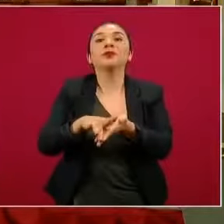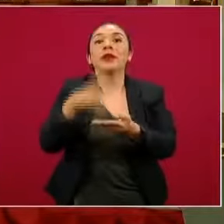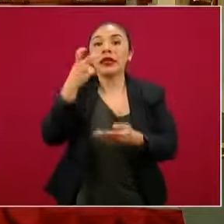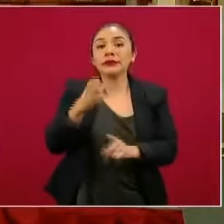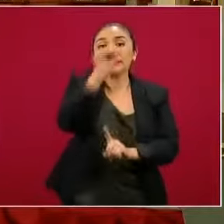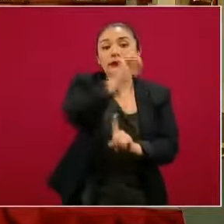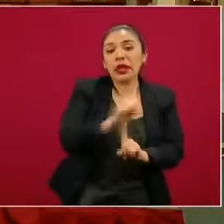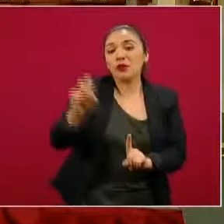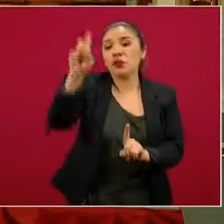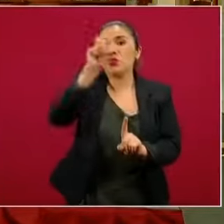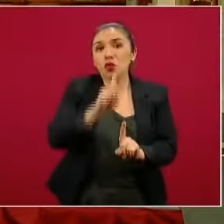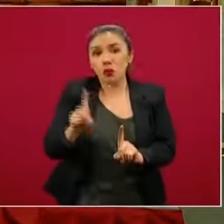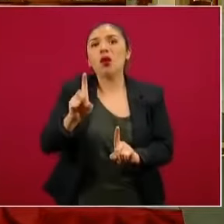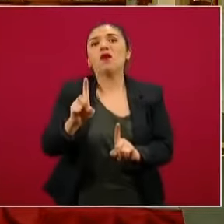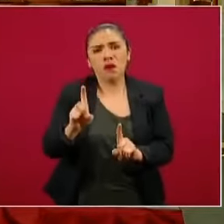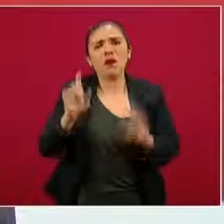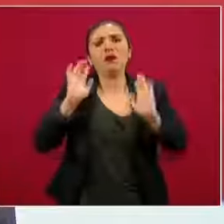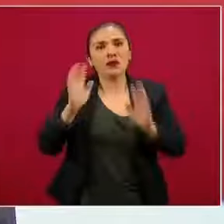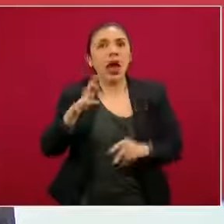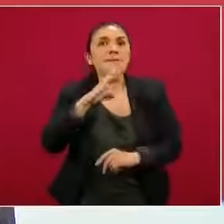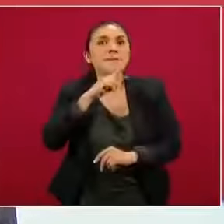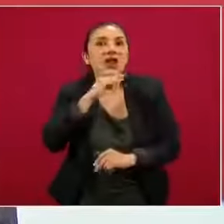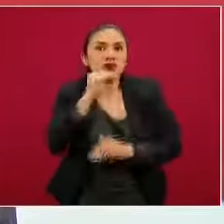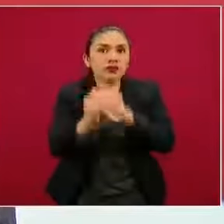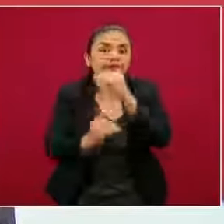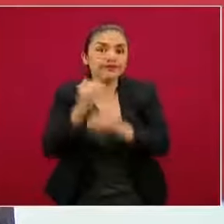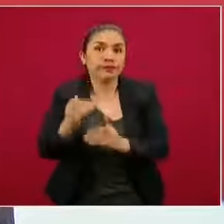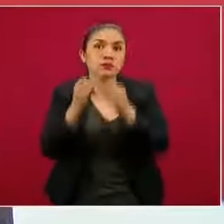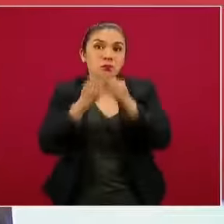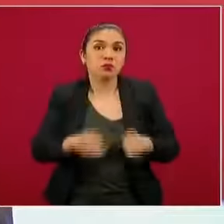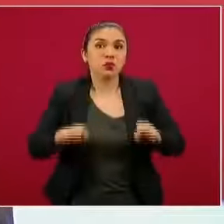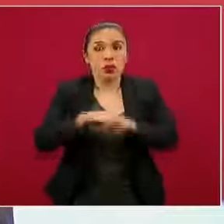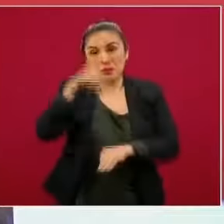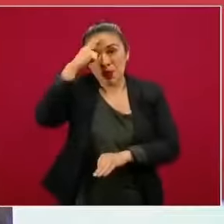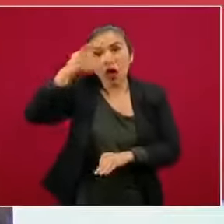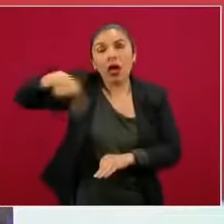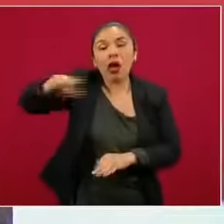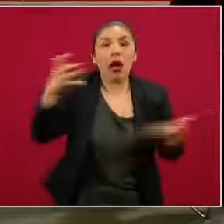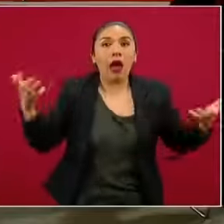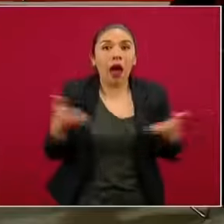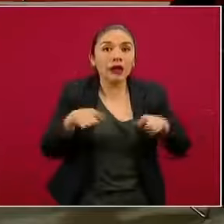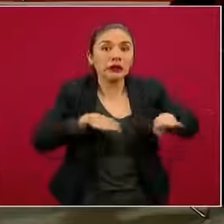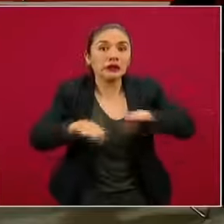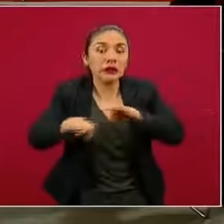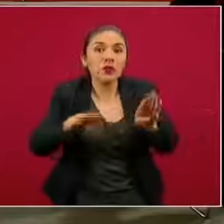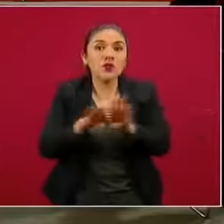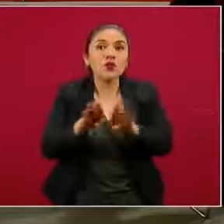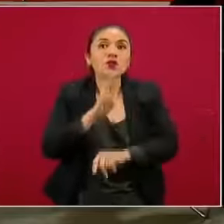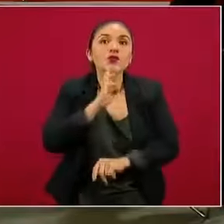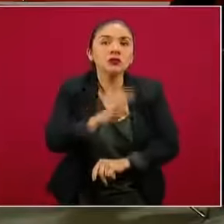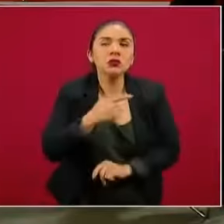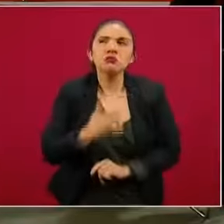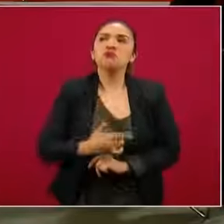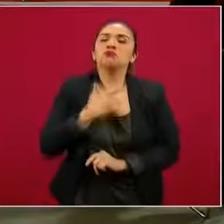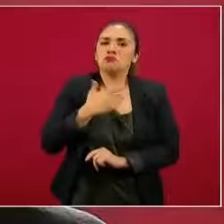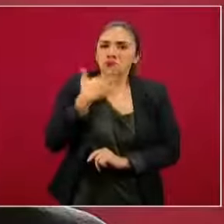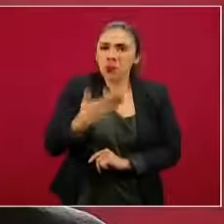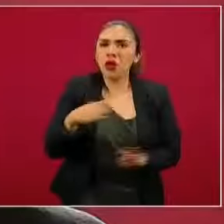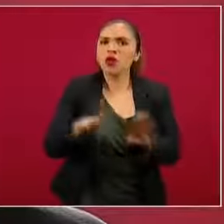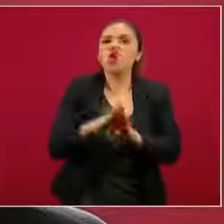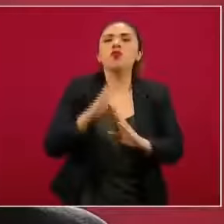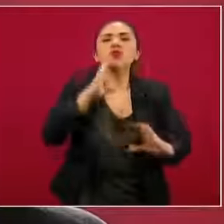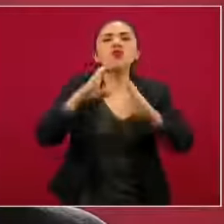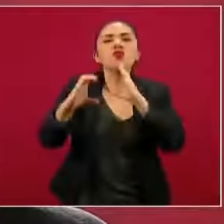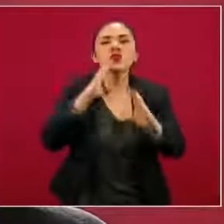fin de semana ha habido ya progresos importantes en la respuesta y estamos satisfechos del nivel de